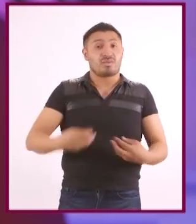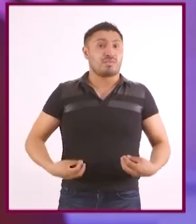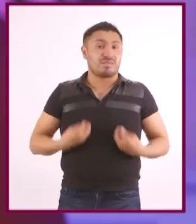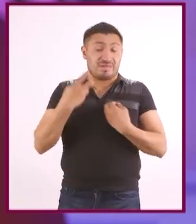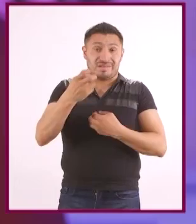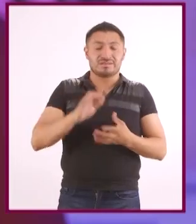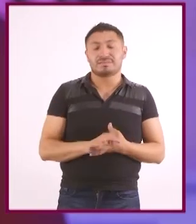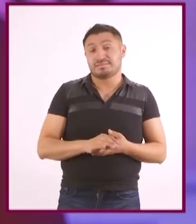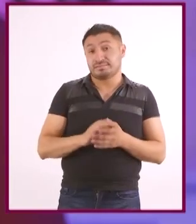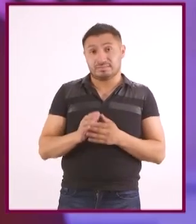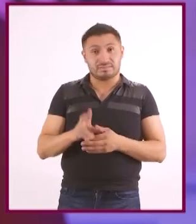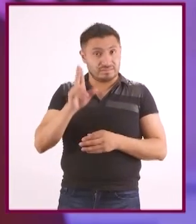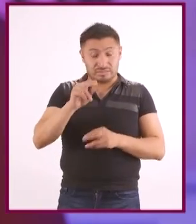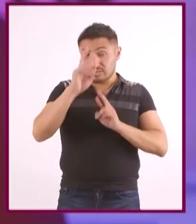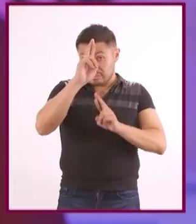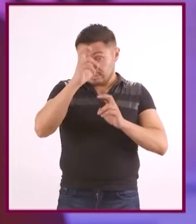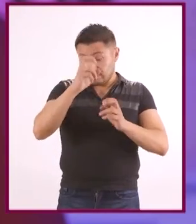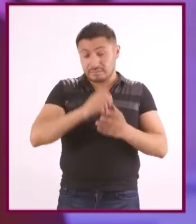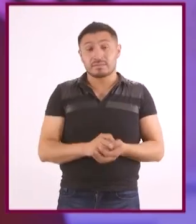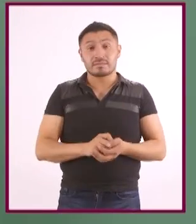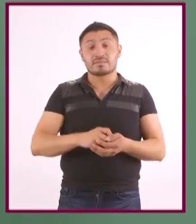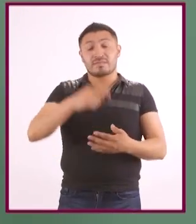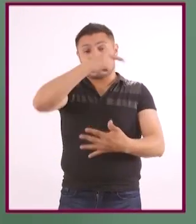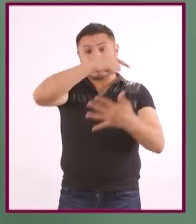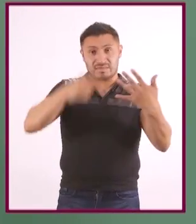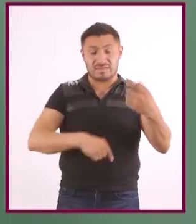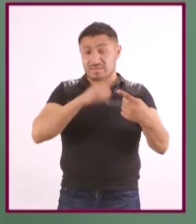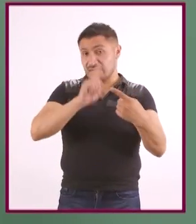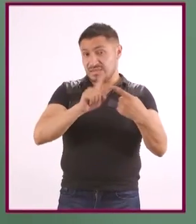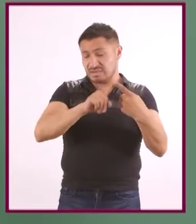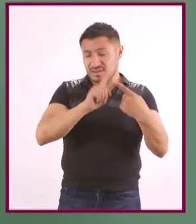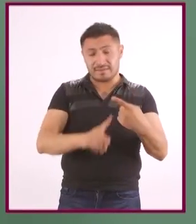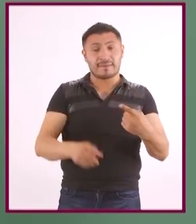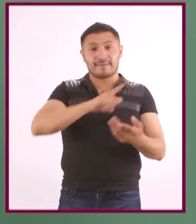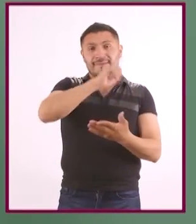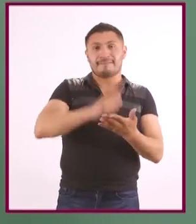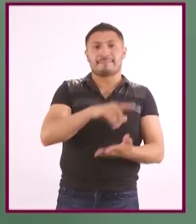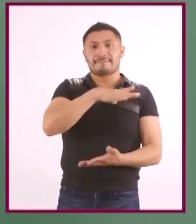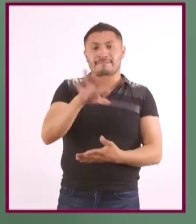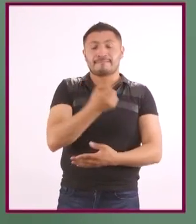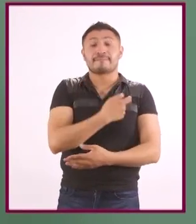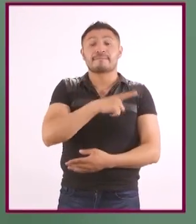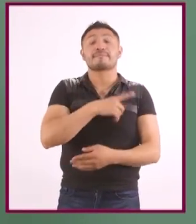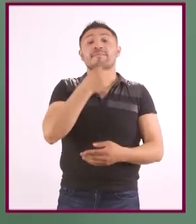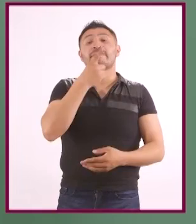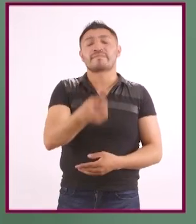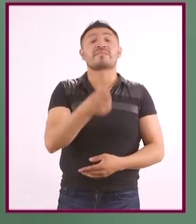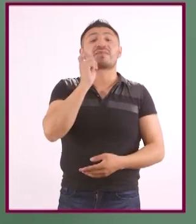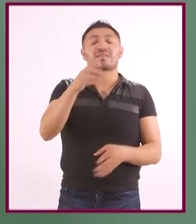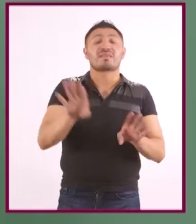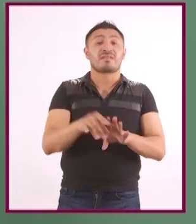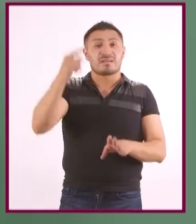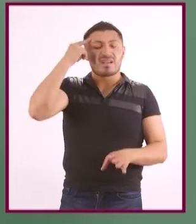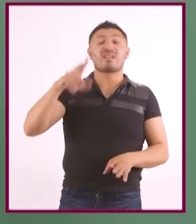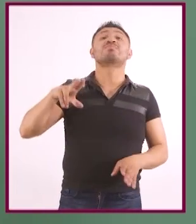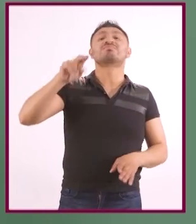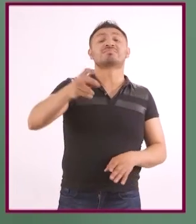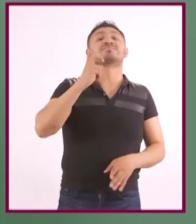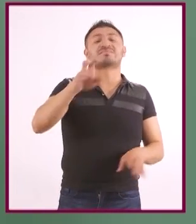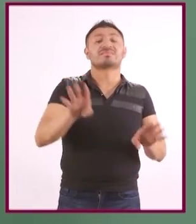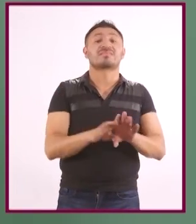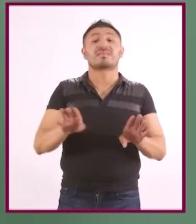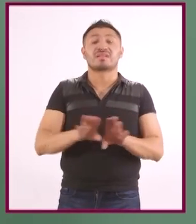este es nuestro top 5 sobre la objeción de conciencia. 1. La Ley General de Salud establece que la objeción de conciencia es